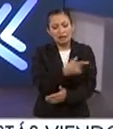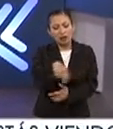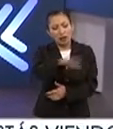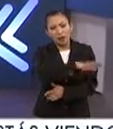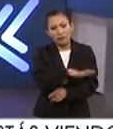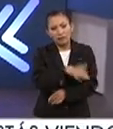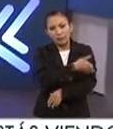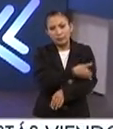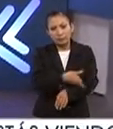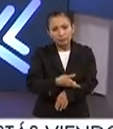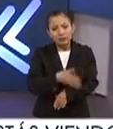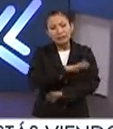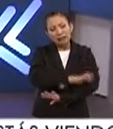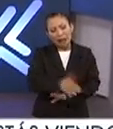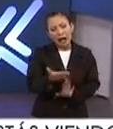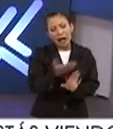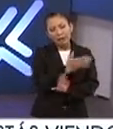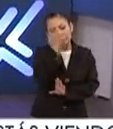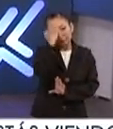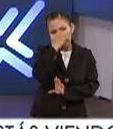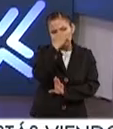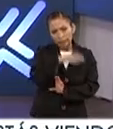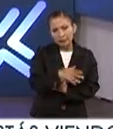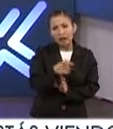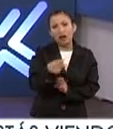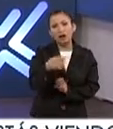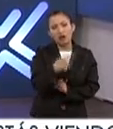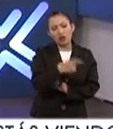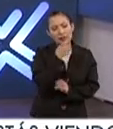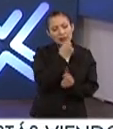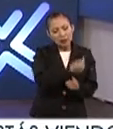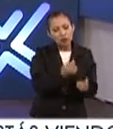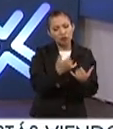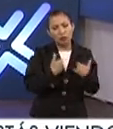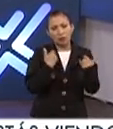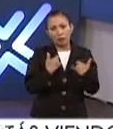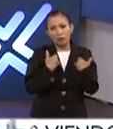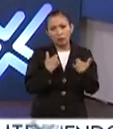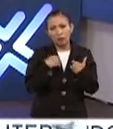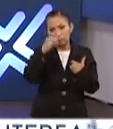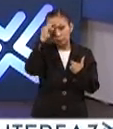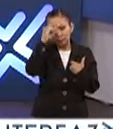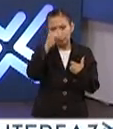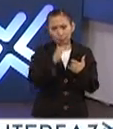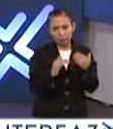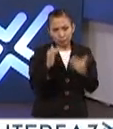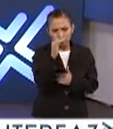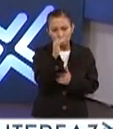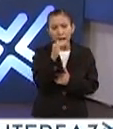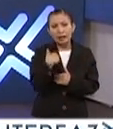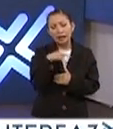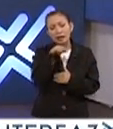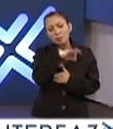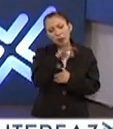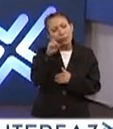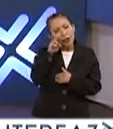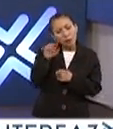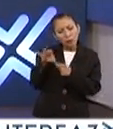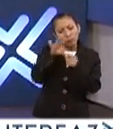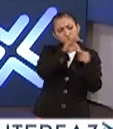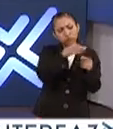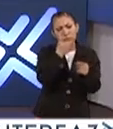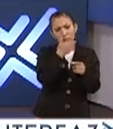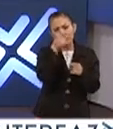una familia donde ya tenían esta experiencia, ¿no? Con niños y jóvenes sobredotados y te pudieron